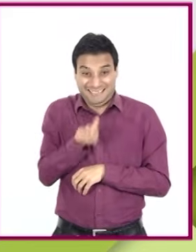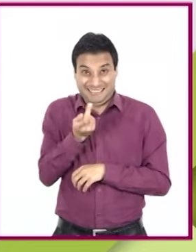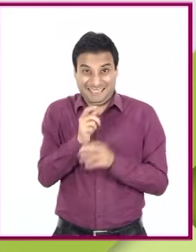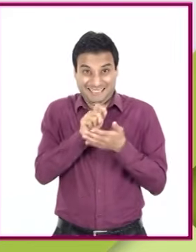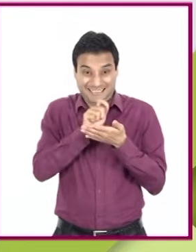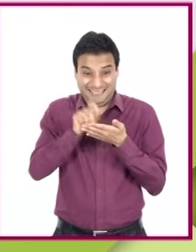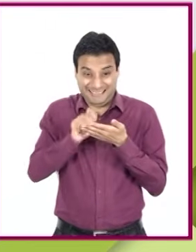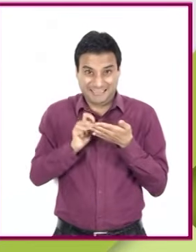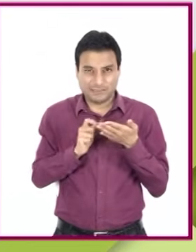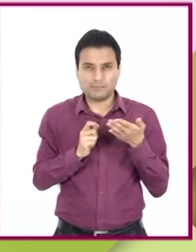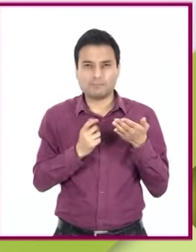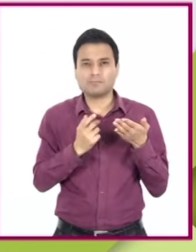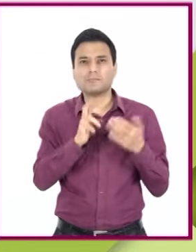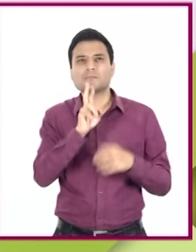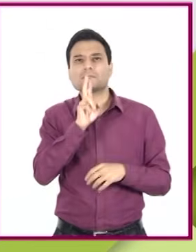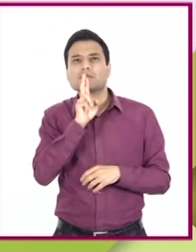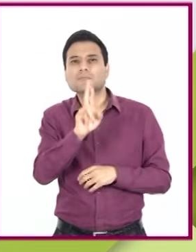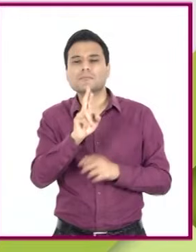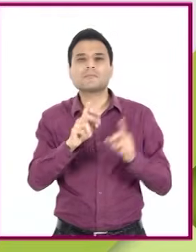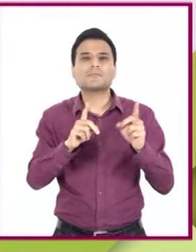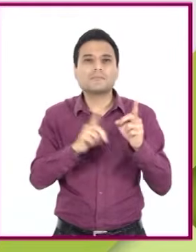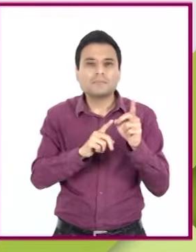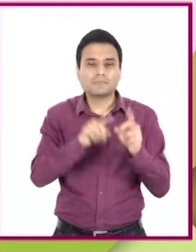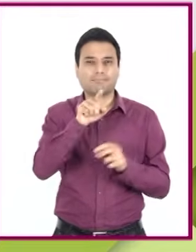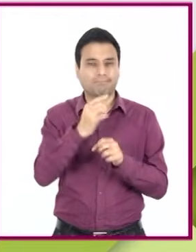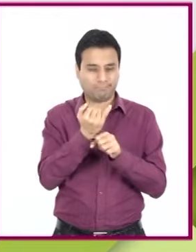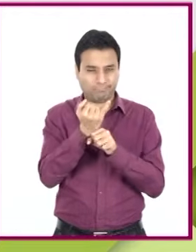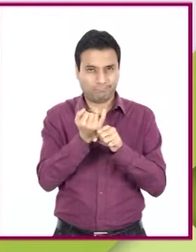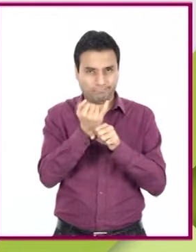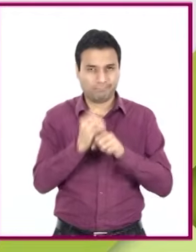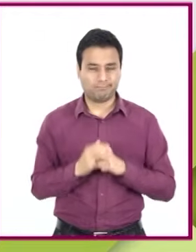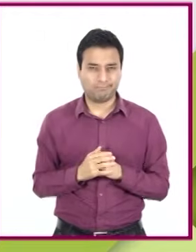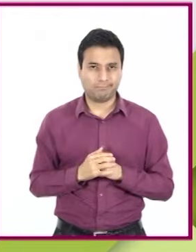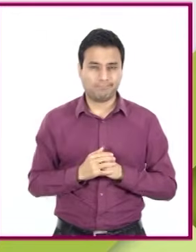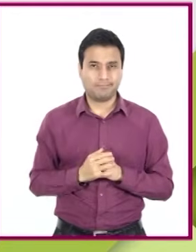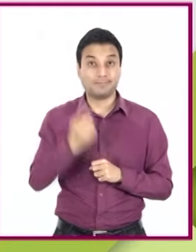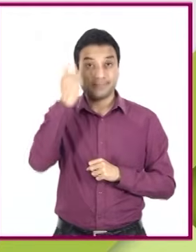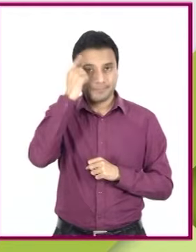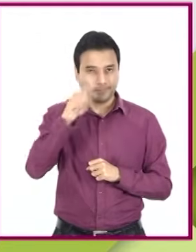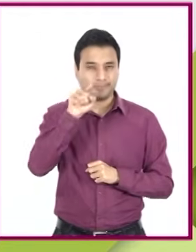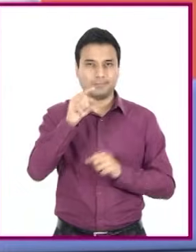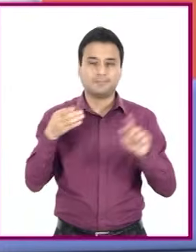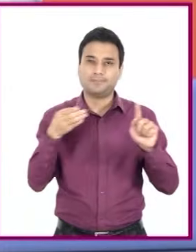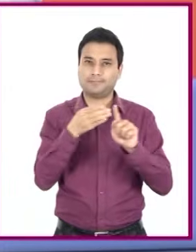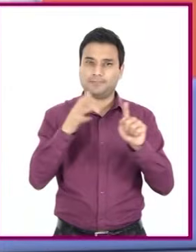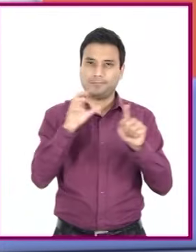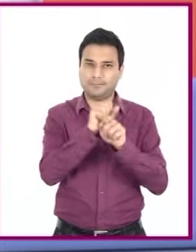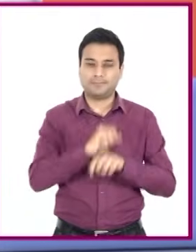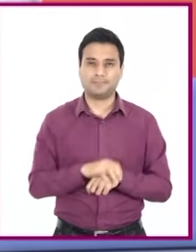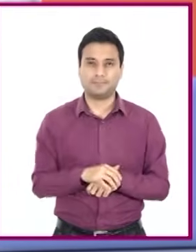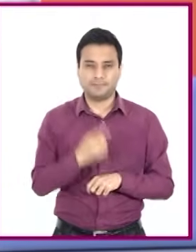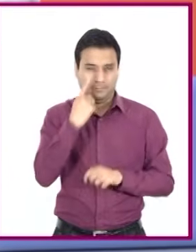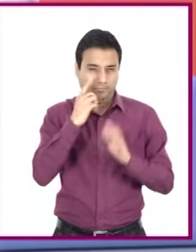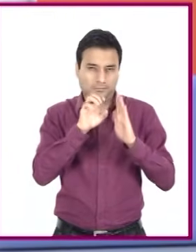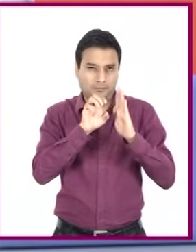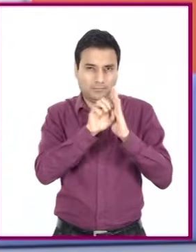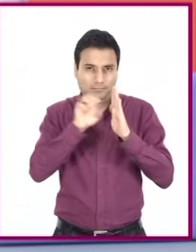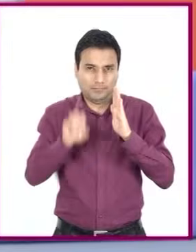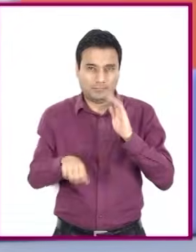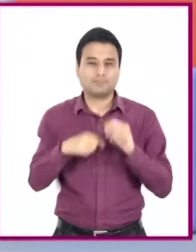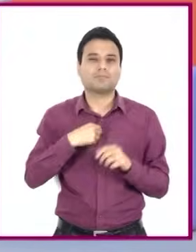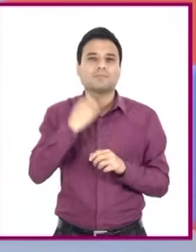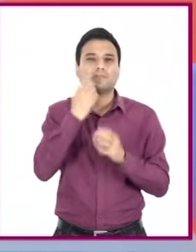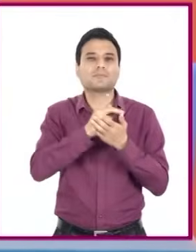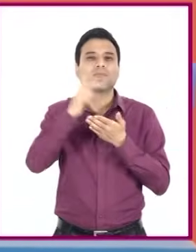aporta algún dato extra que les permita construir lo que se propusieron al inicio. En mi caso, decidí hacer un